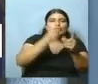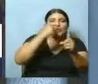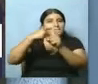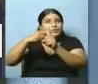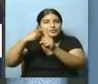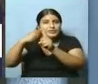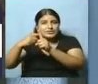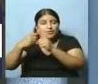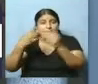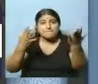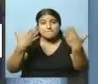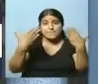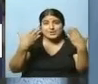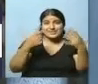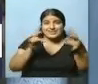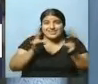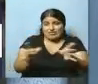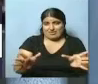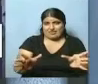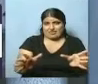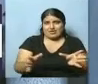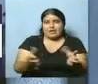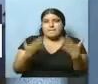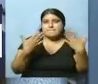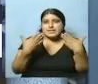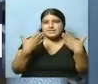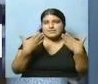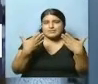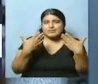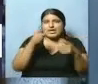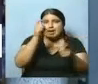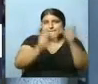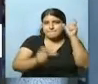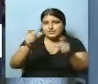ser que se contagie. Así que por eso solicitamos a la gente que si tiene